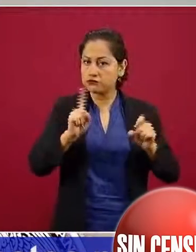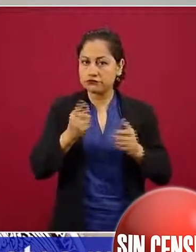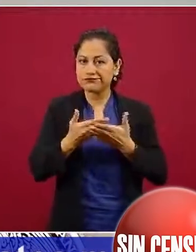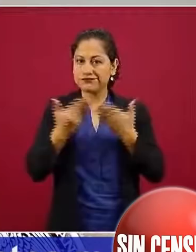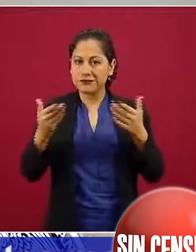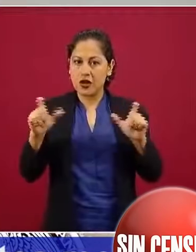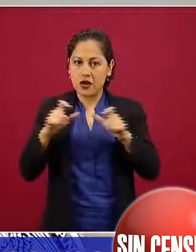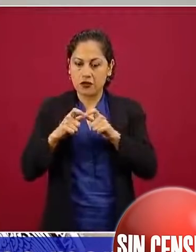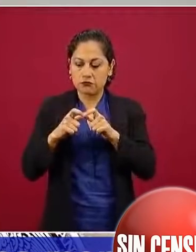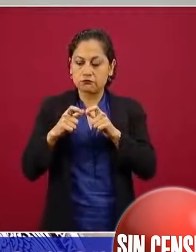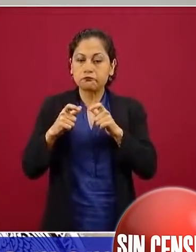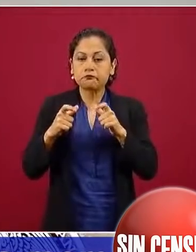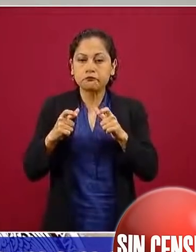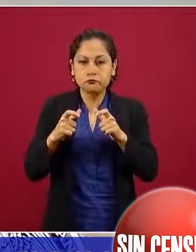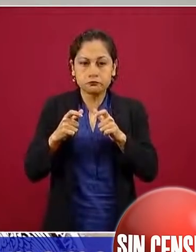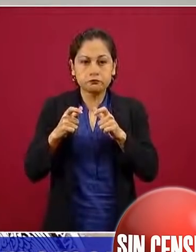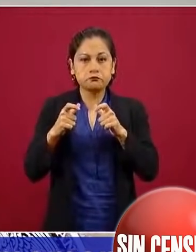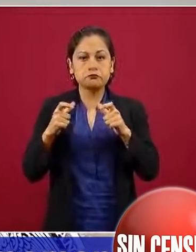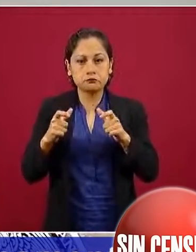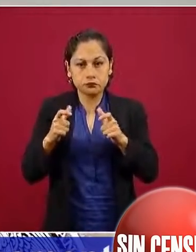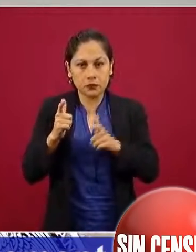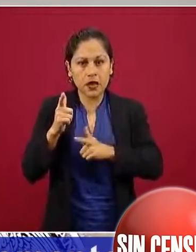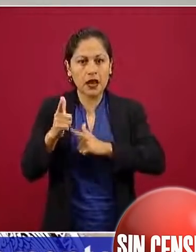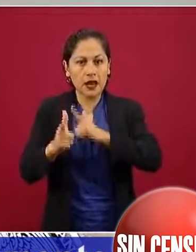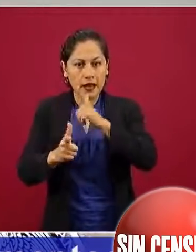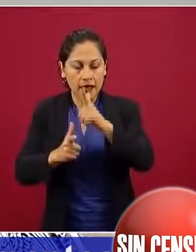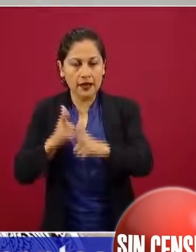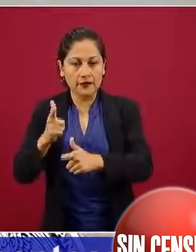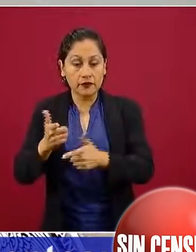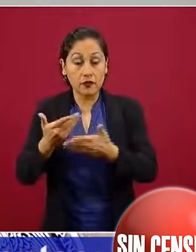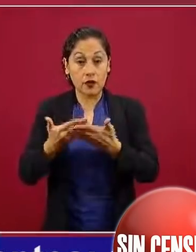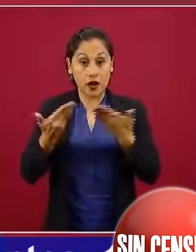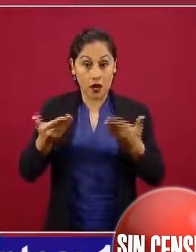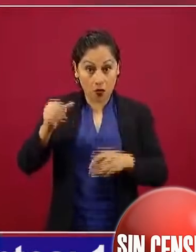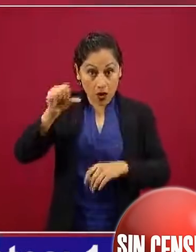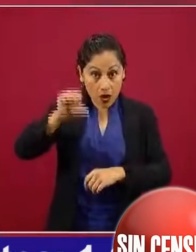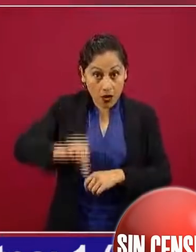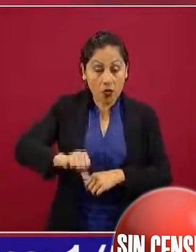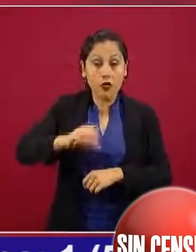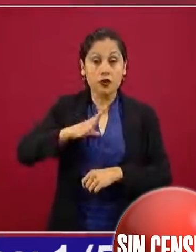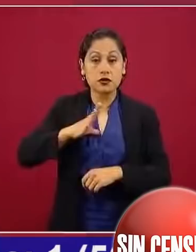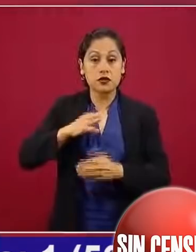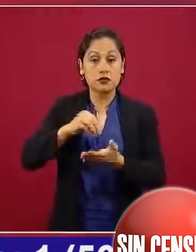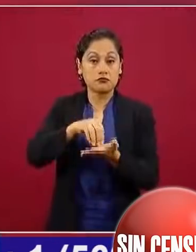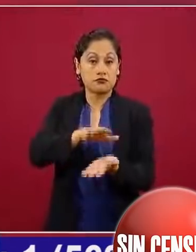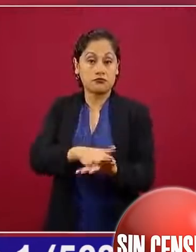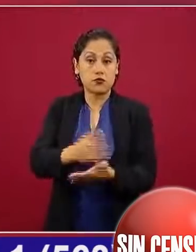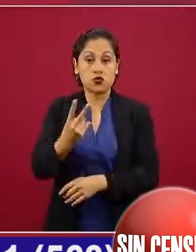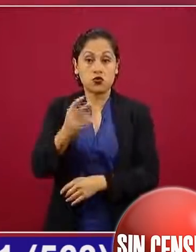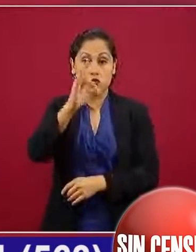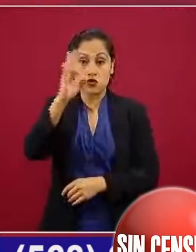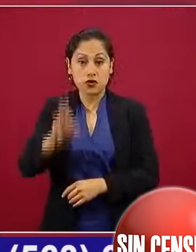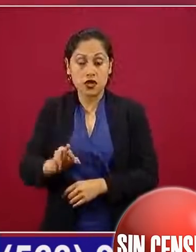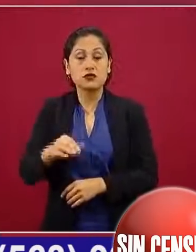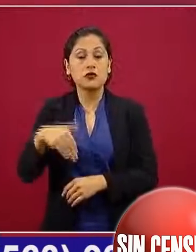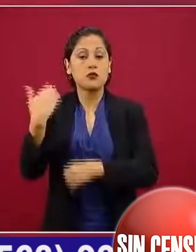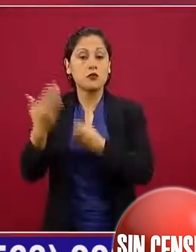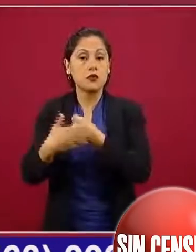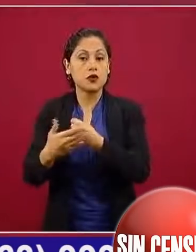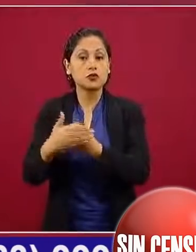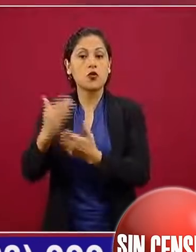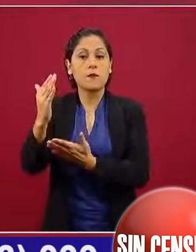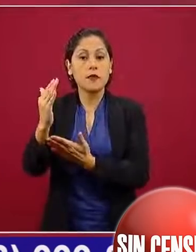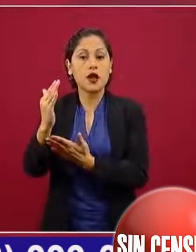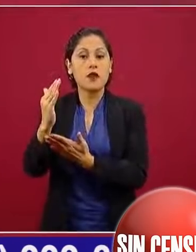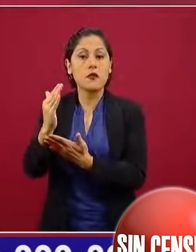menor. Y si hoy tenemos menos de 2%, luego vamos a tener 1%, luego menos de 1%, hasta